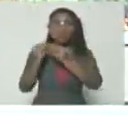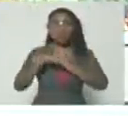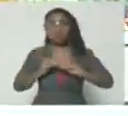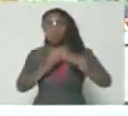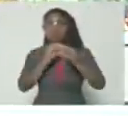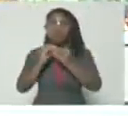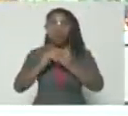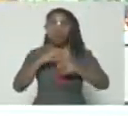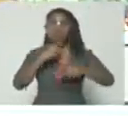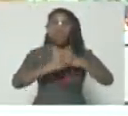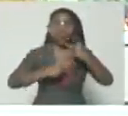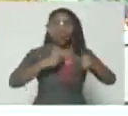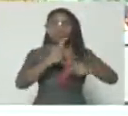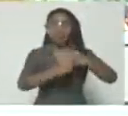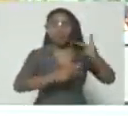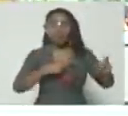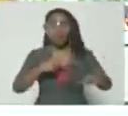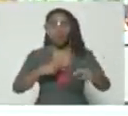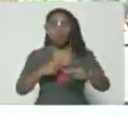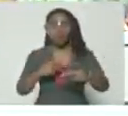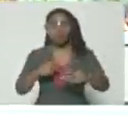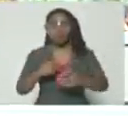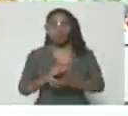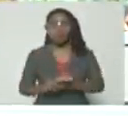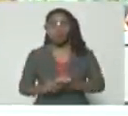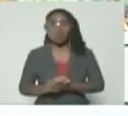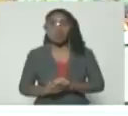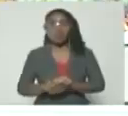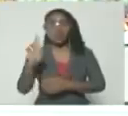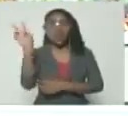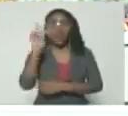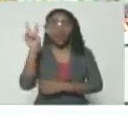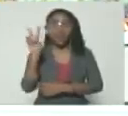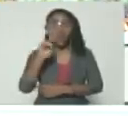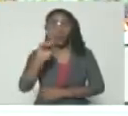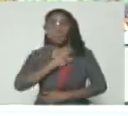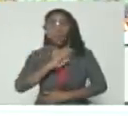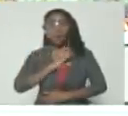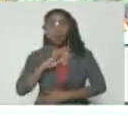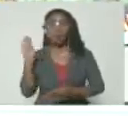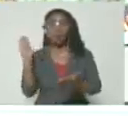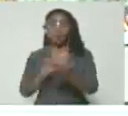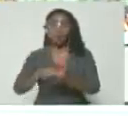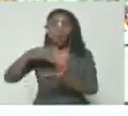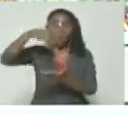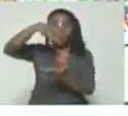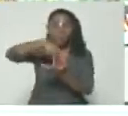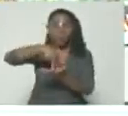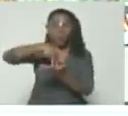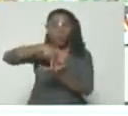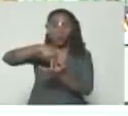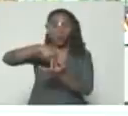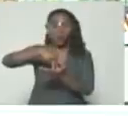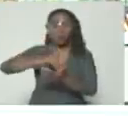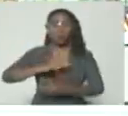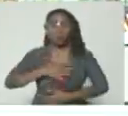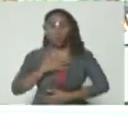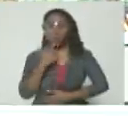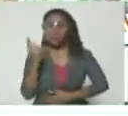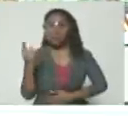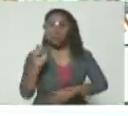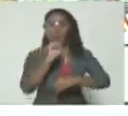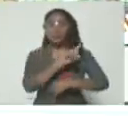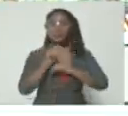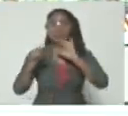la productividad, la producción. Y Venezuela se ha puesto de pie. Y podemos decir,